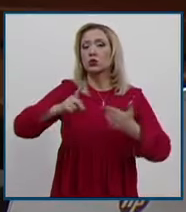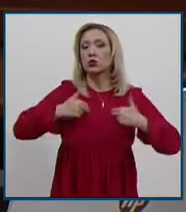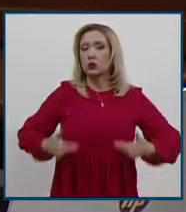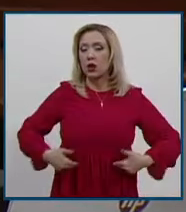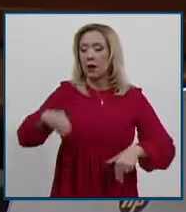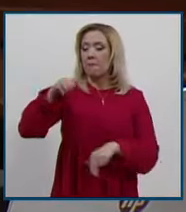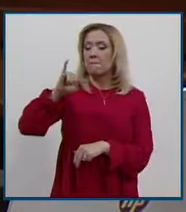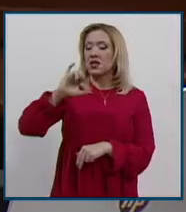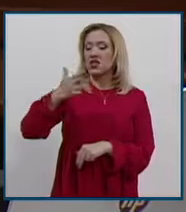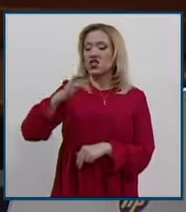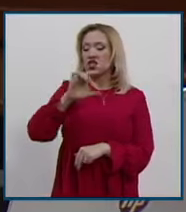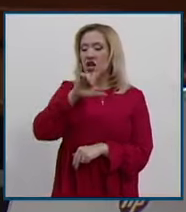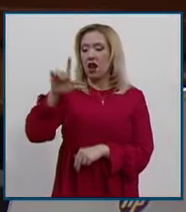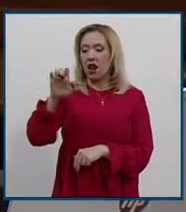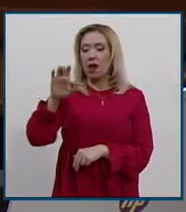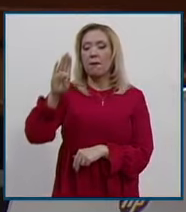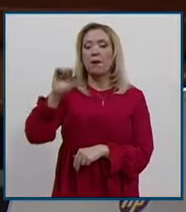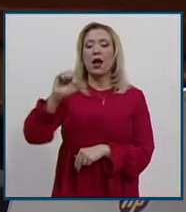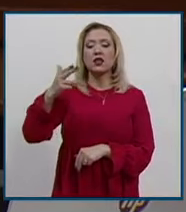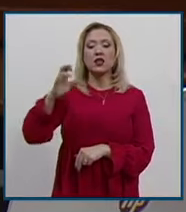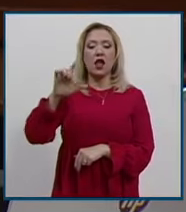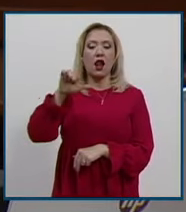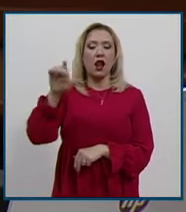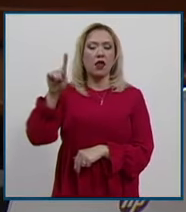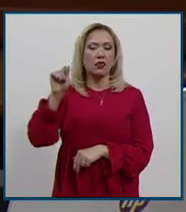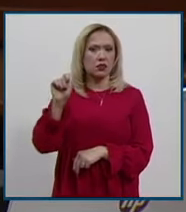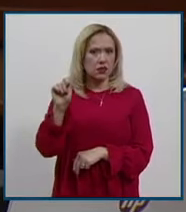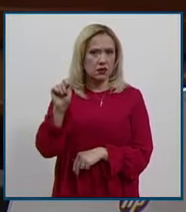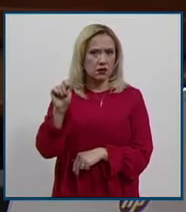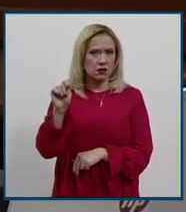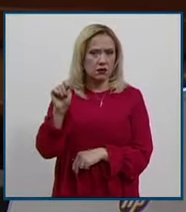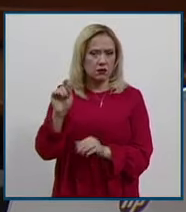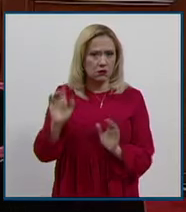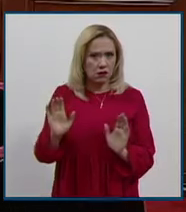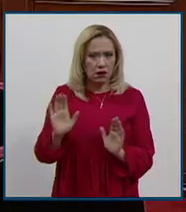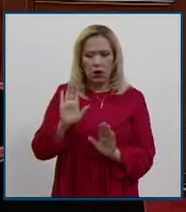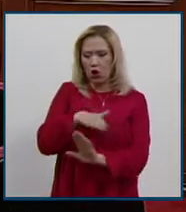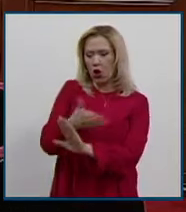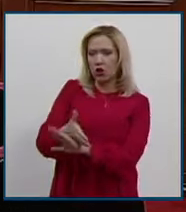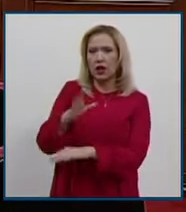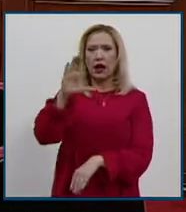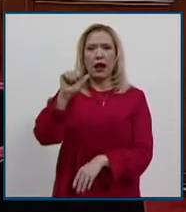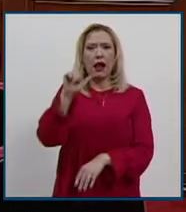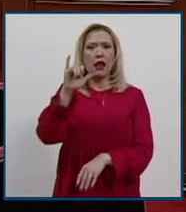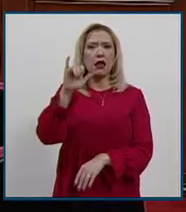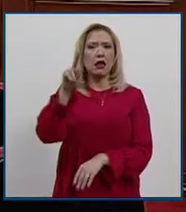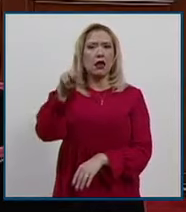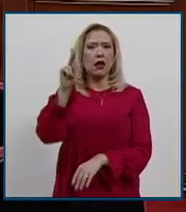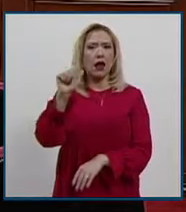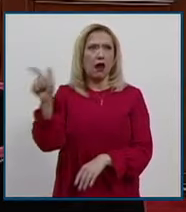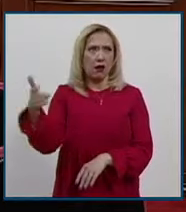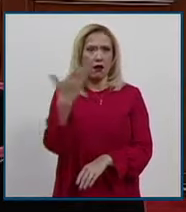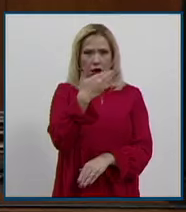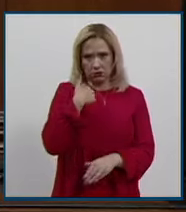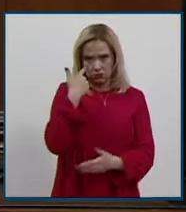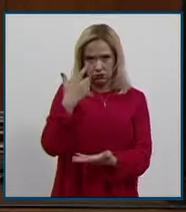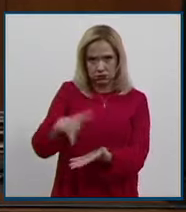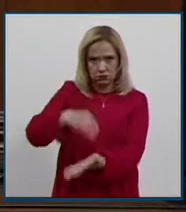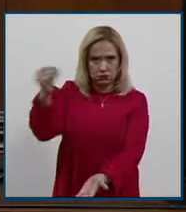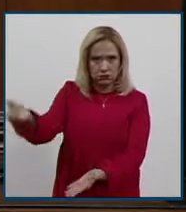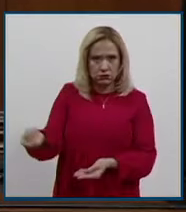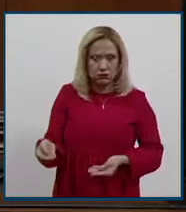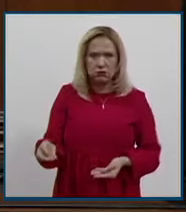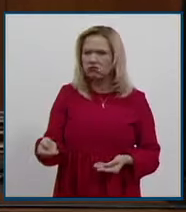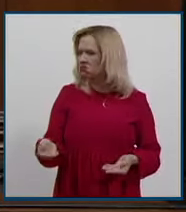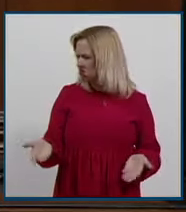Michelle bachelet en contra de calica no hay alguna indicación de que